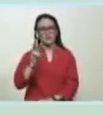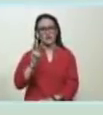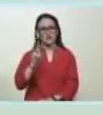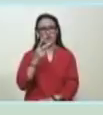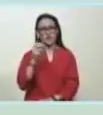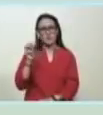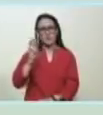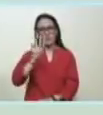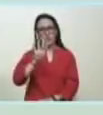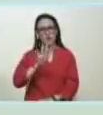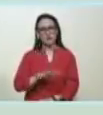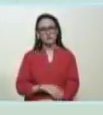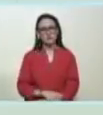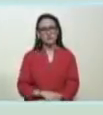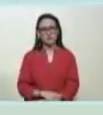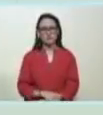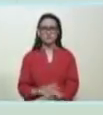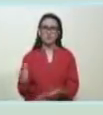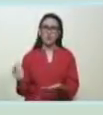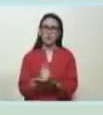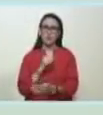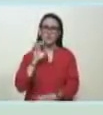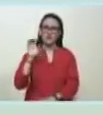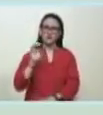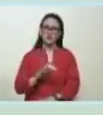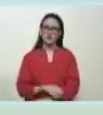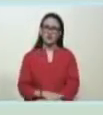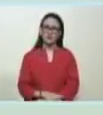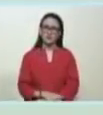2004. Golpe de Estado.